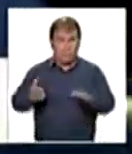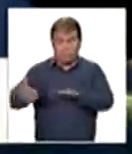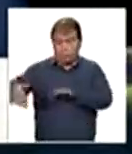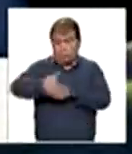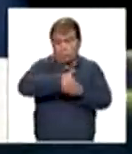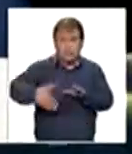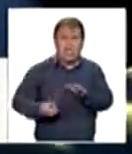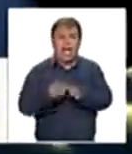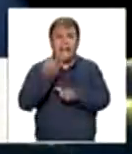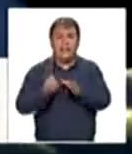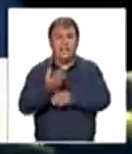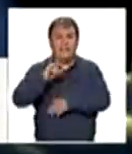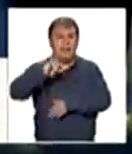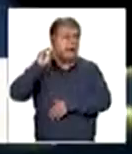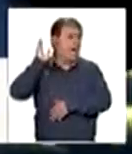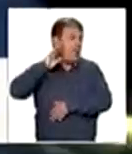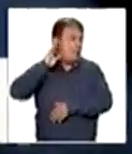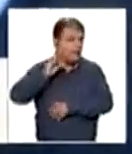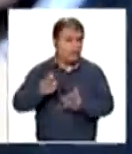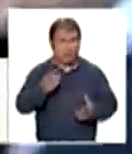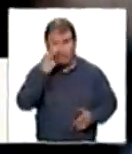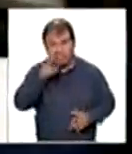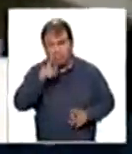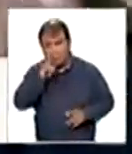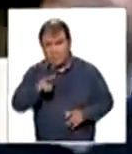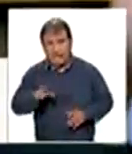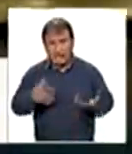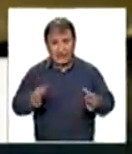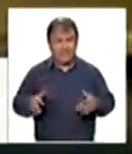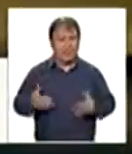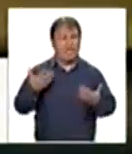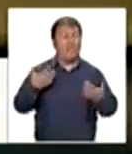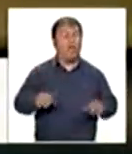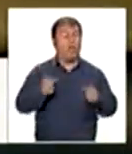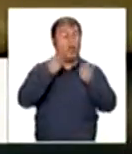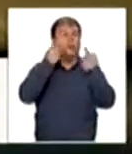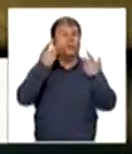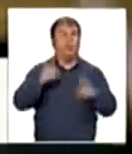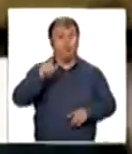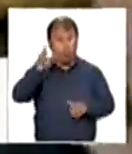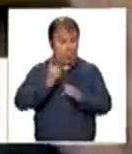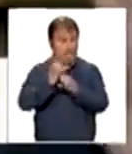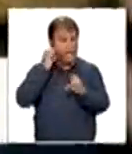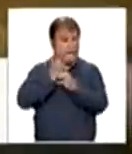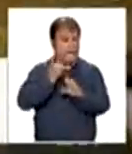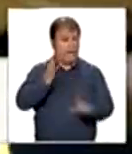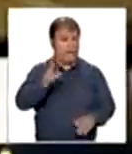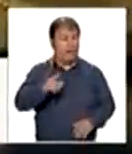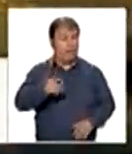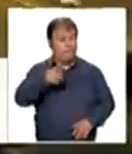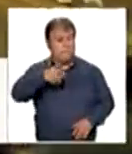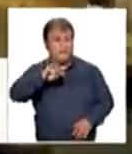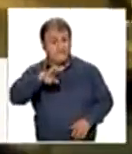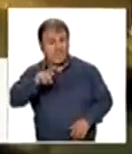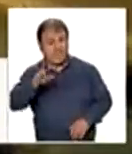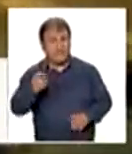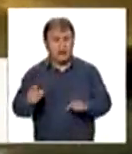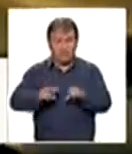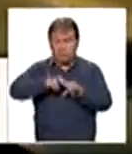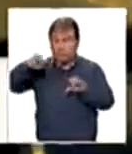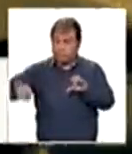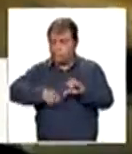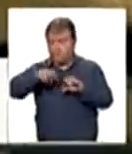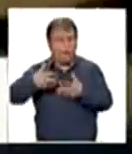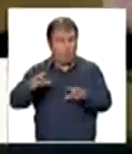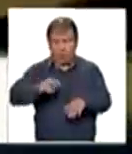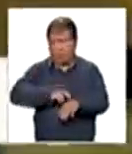avenida Arequipa con Javier Prado y lo que hemos encontrado ya es sorprendente. Una custer pirata que está dejando pasajeros en